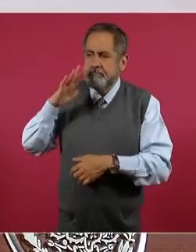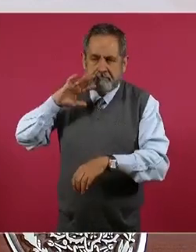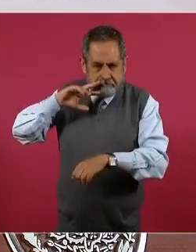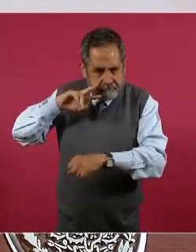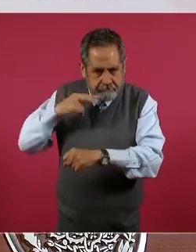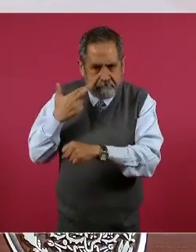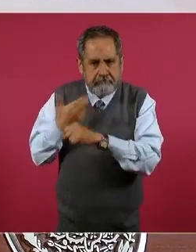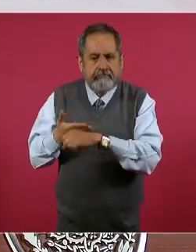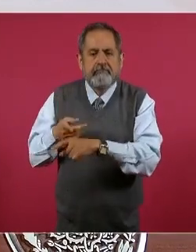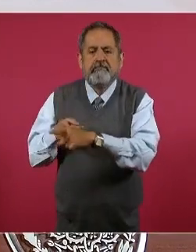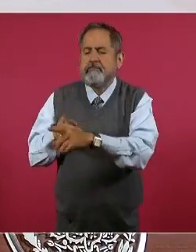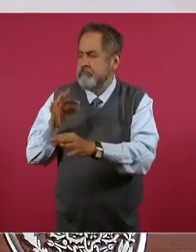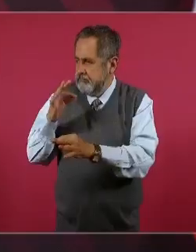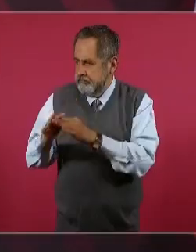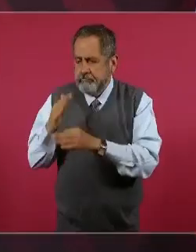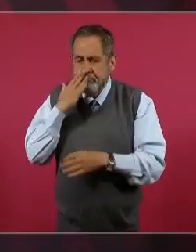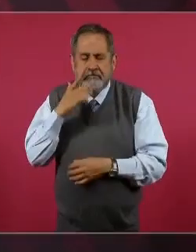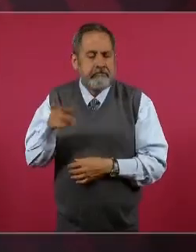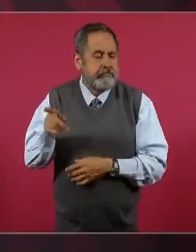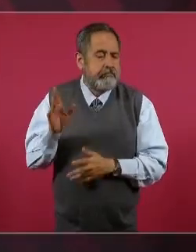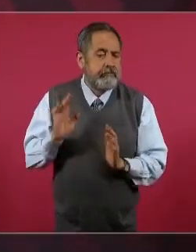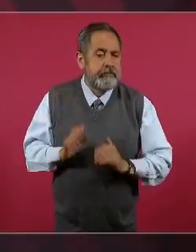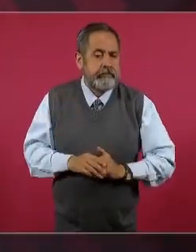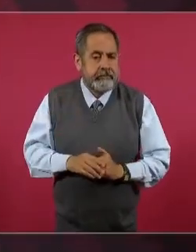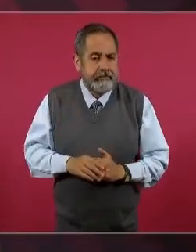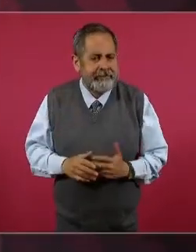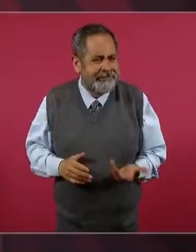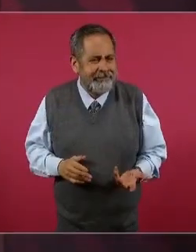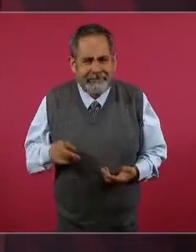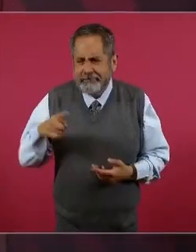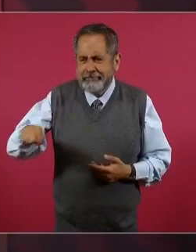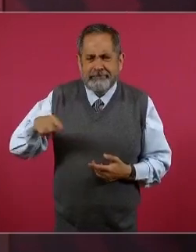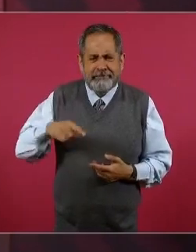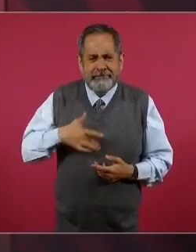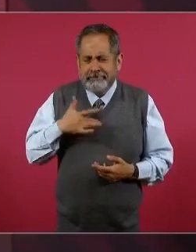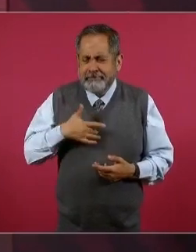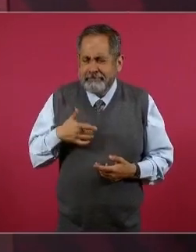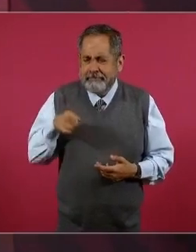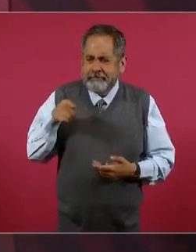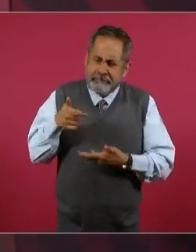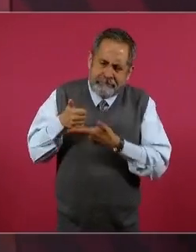de su comunidad. ¿Y por qué lo hacen?